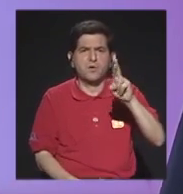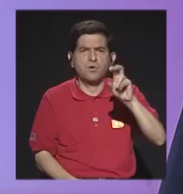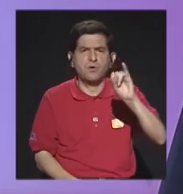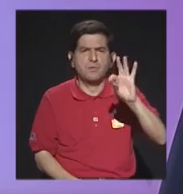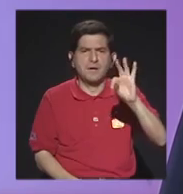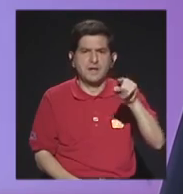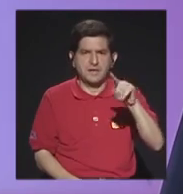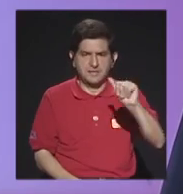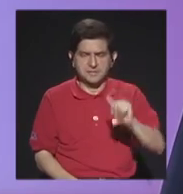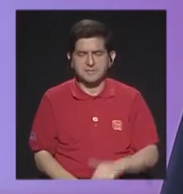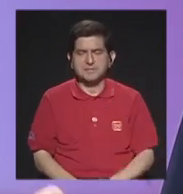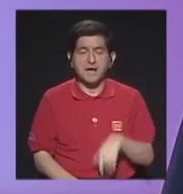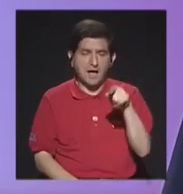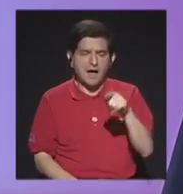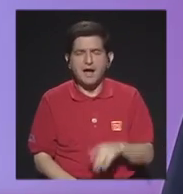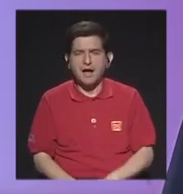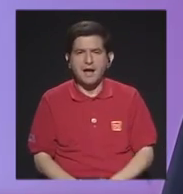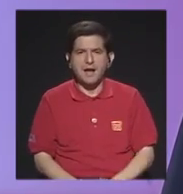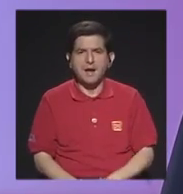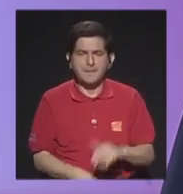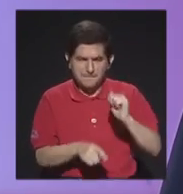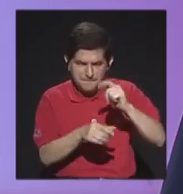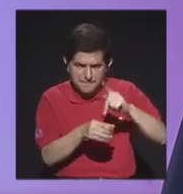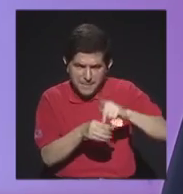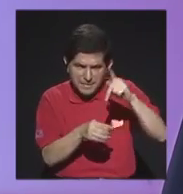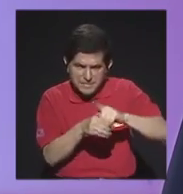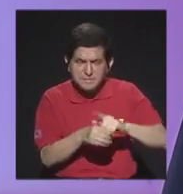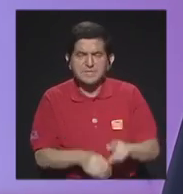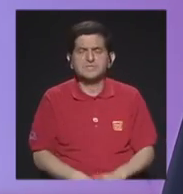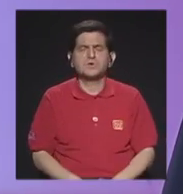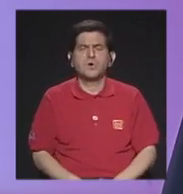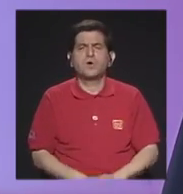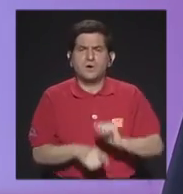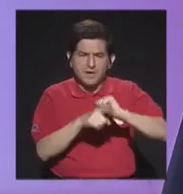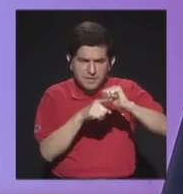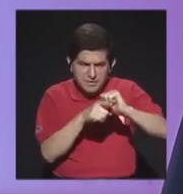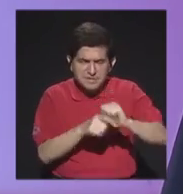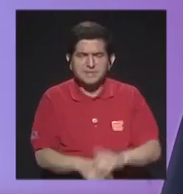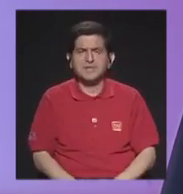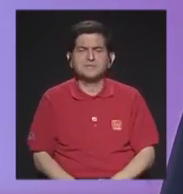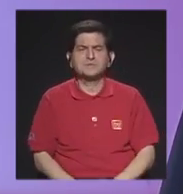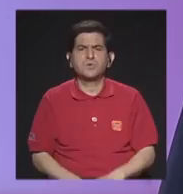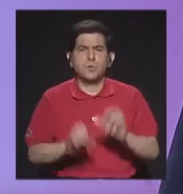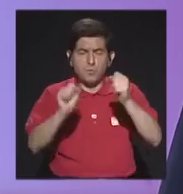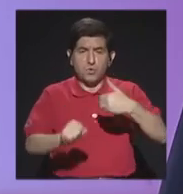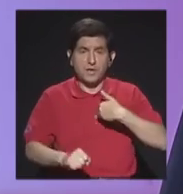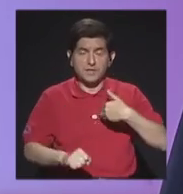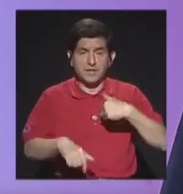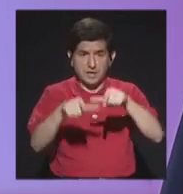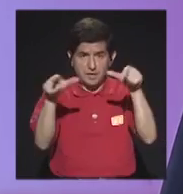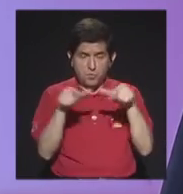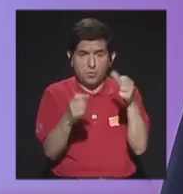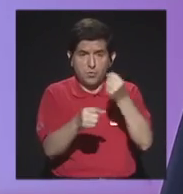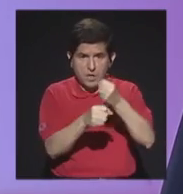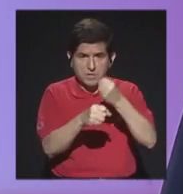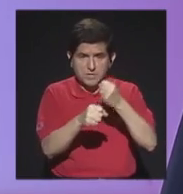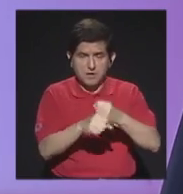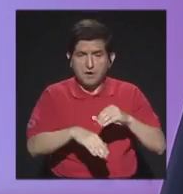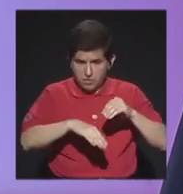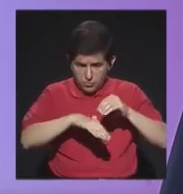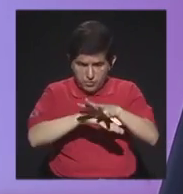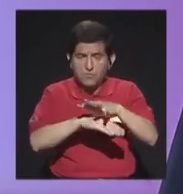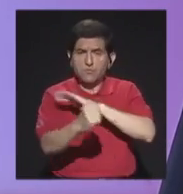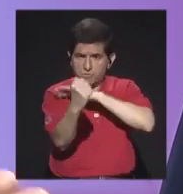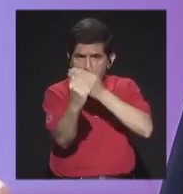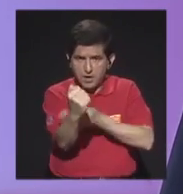capacitación. Y cuando digo real es en puestos de toma de decisión. Y que además poder rescatar todos esos espacios que